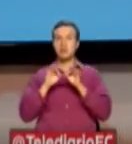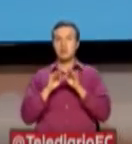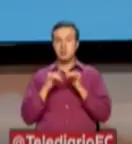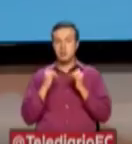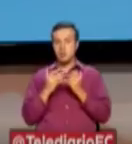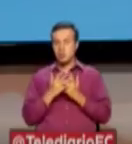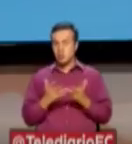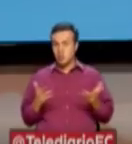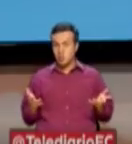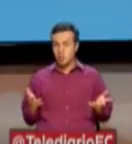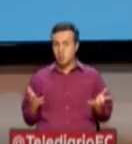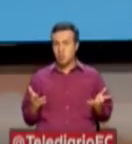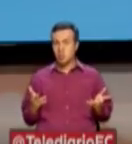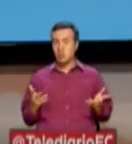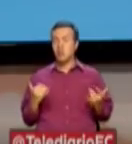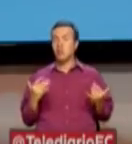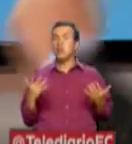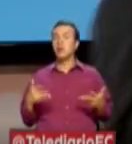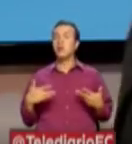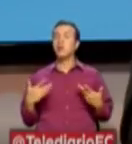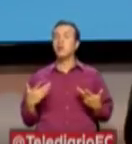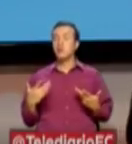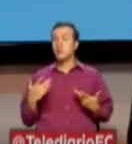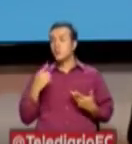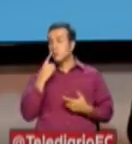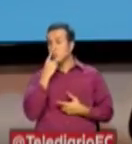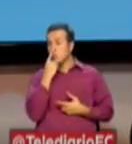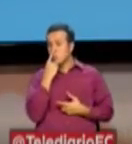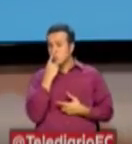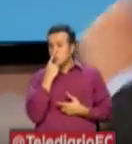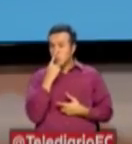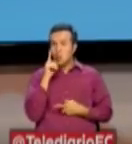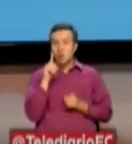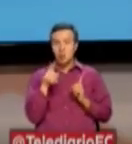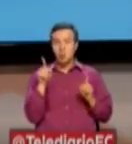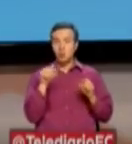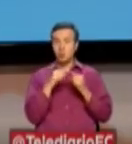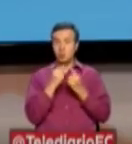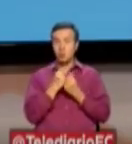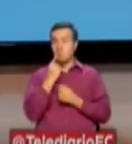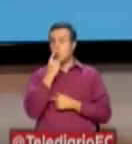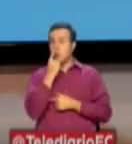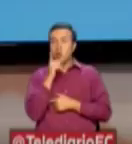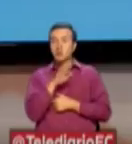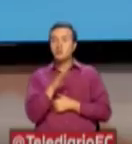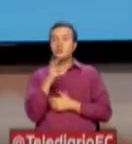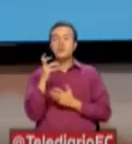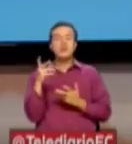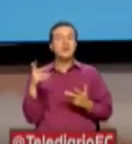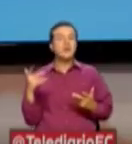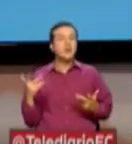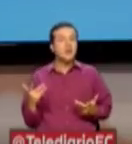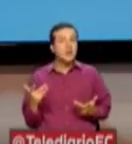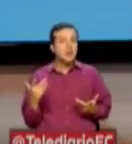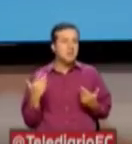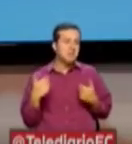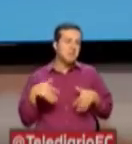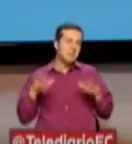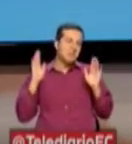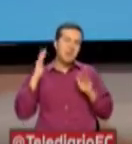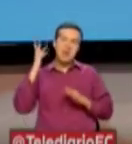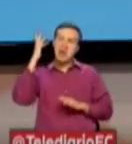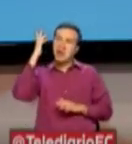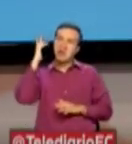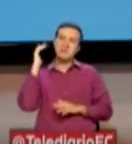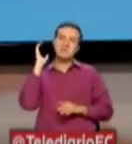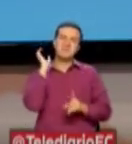esto al parecer es intereses de uno de ciertos sectores que pretenden que independientemente de que en el pasado